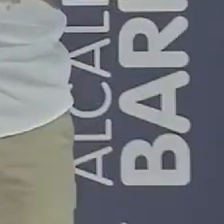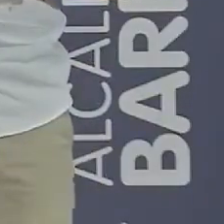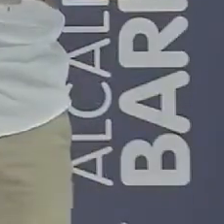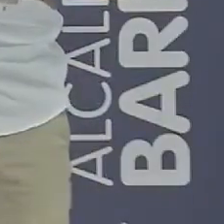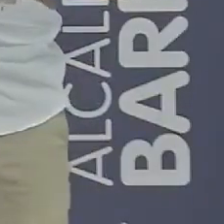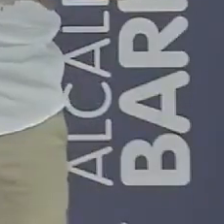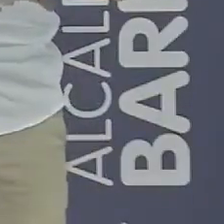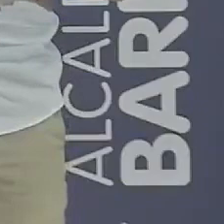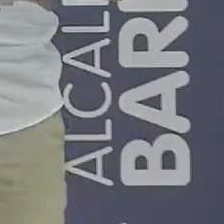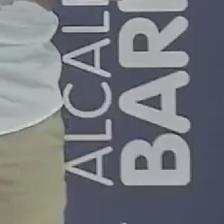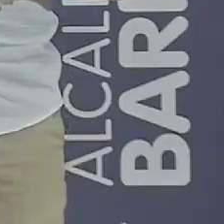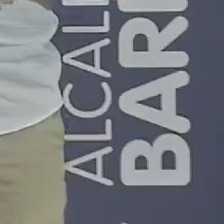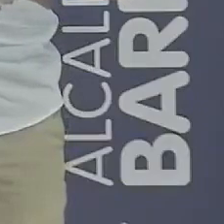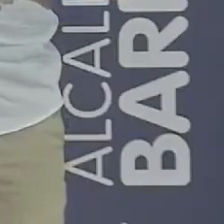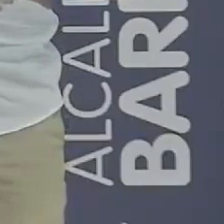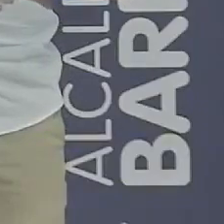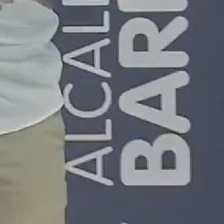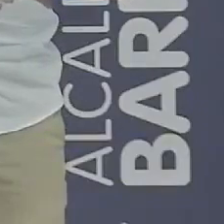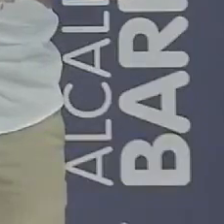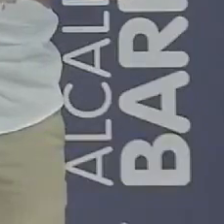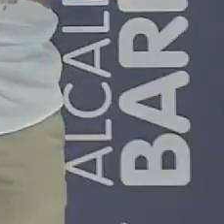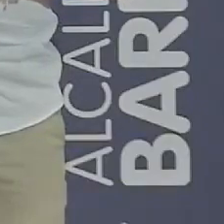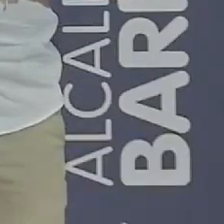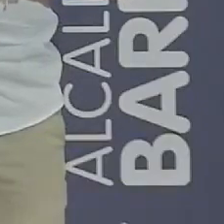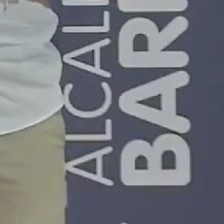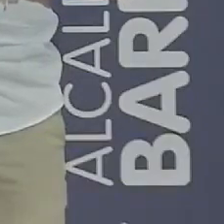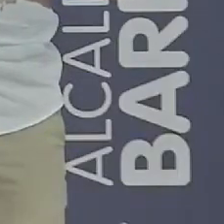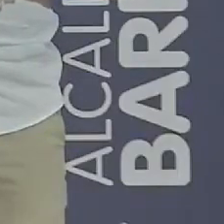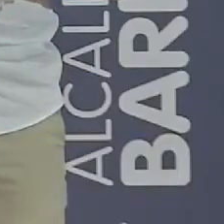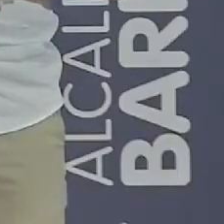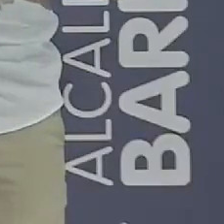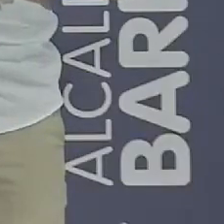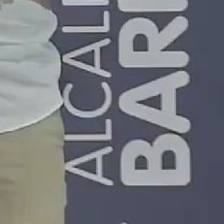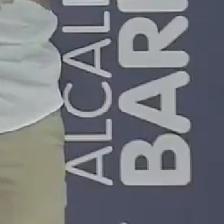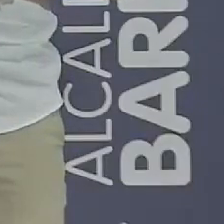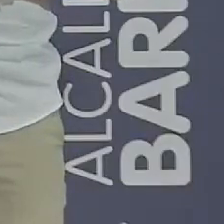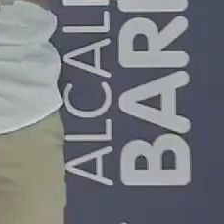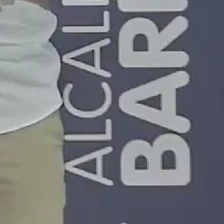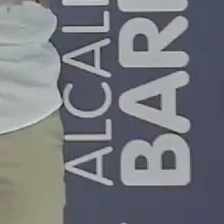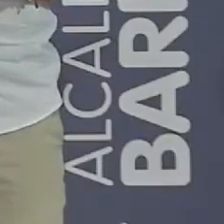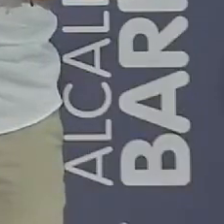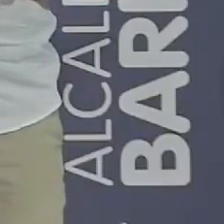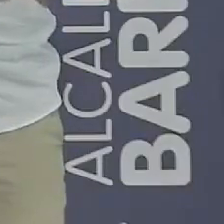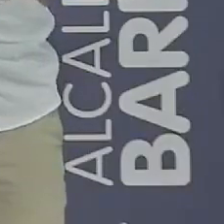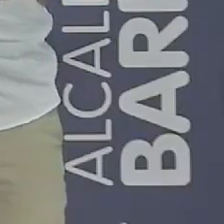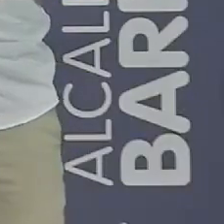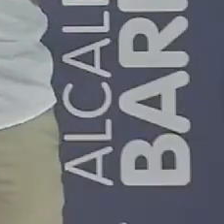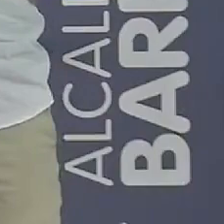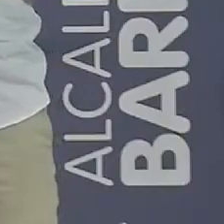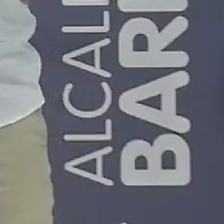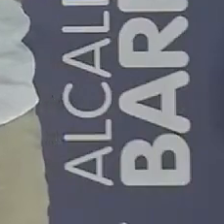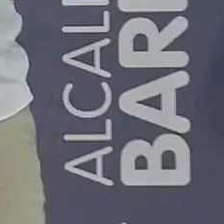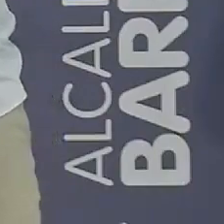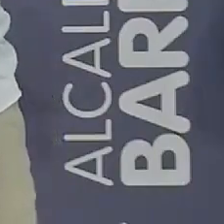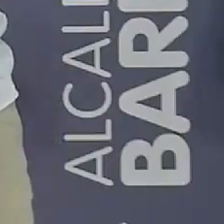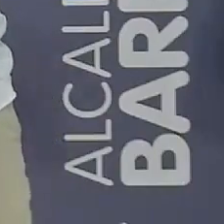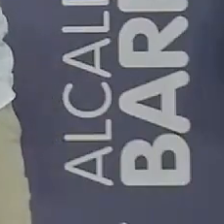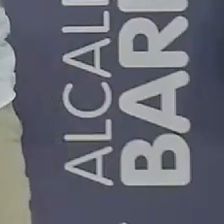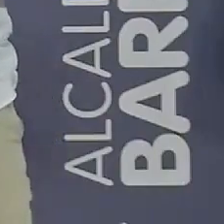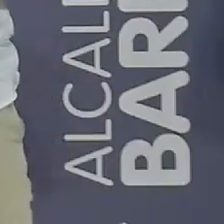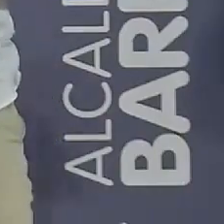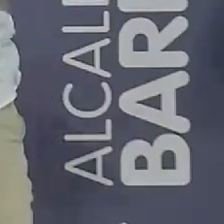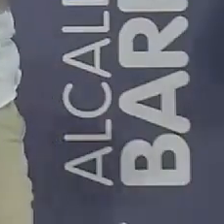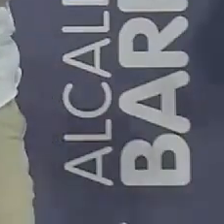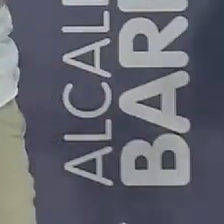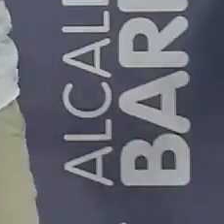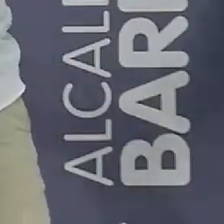allí a la altura de la carrera 54. Barrio La Unión y en el mercado de Barranquillita, en el corazón de la ciudad de Barranquilla. Y mientras le damos paso con